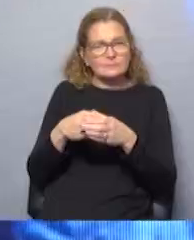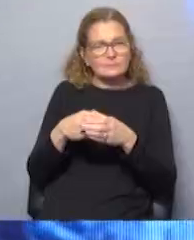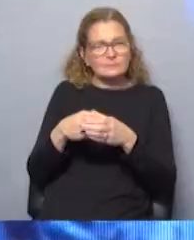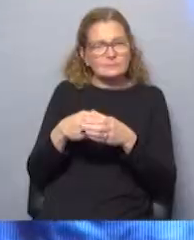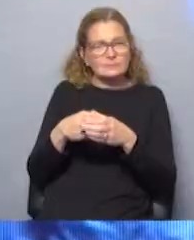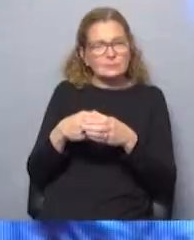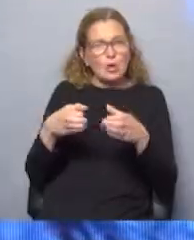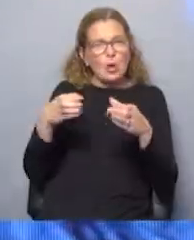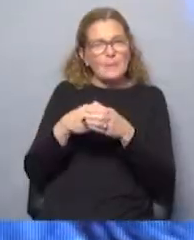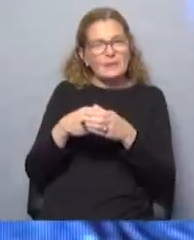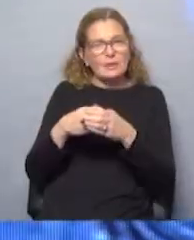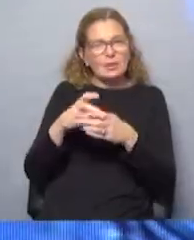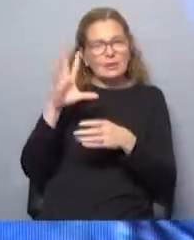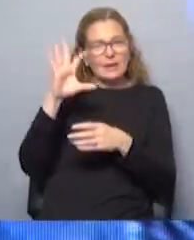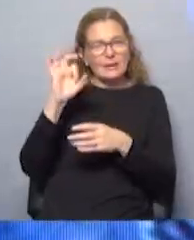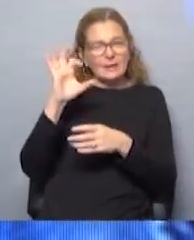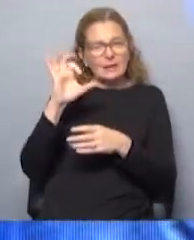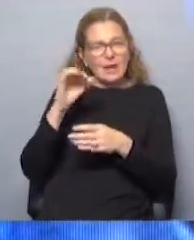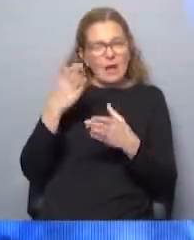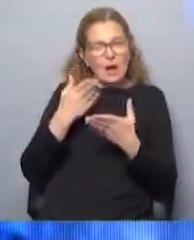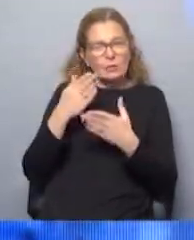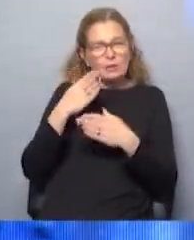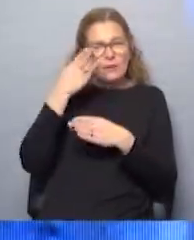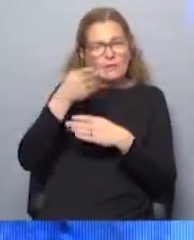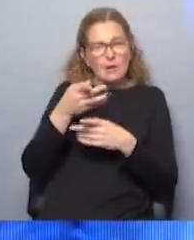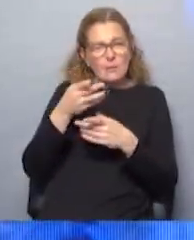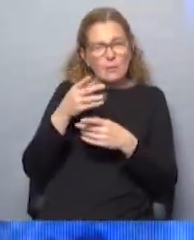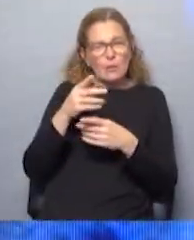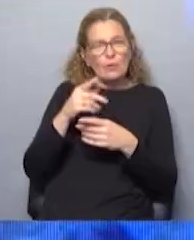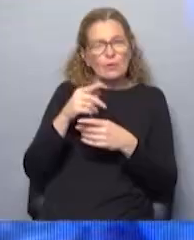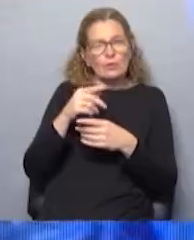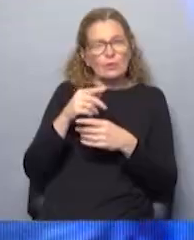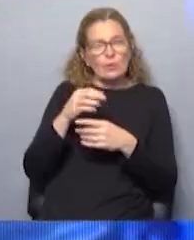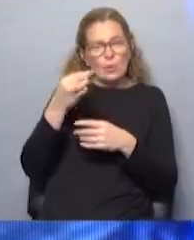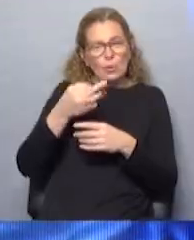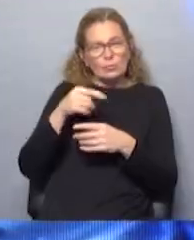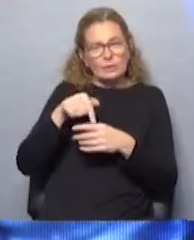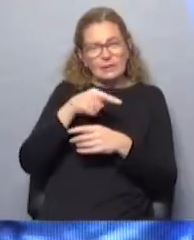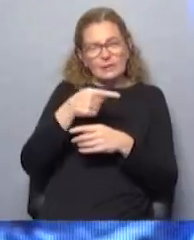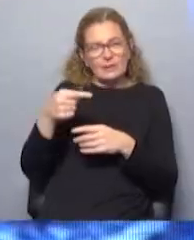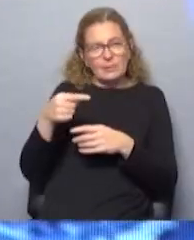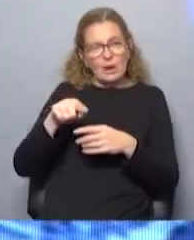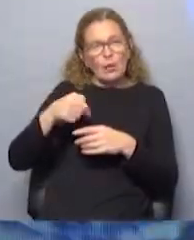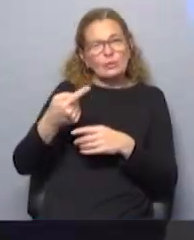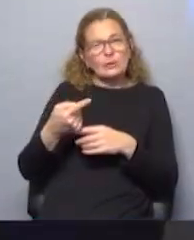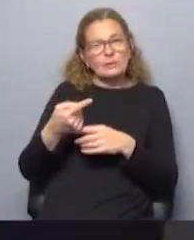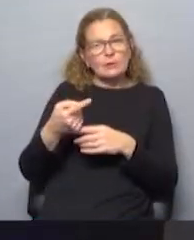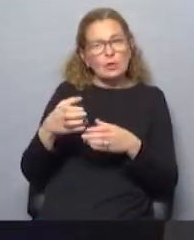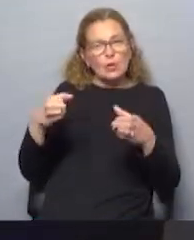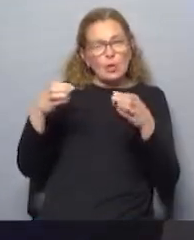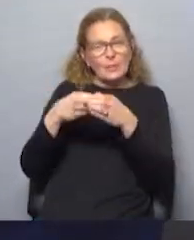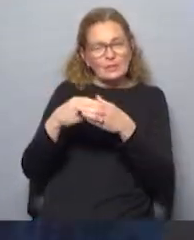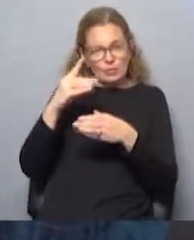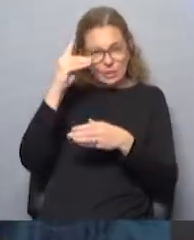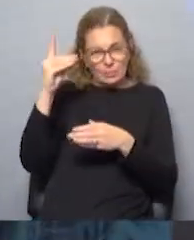comisión del senado no ahora vamos a volver a tener justamente ahora esta semana otra con la comisión de